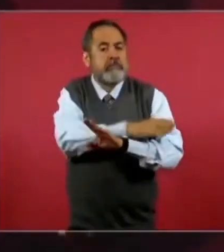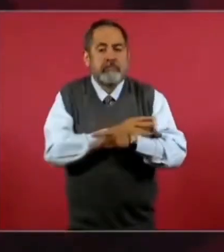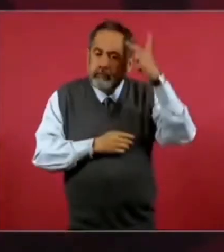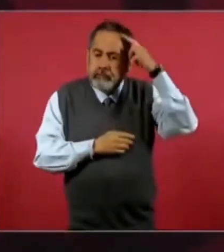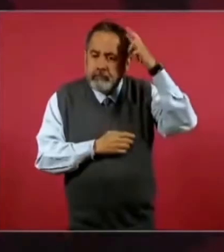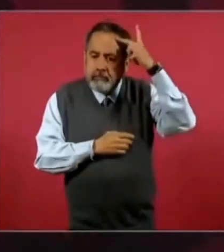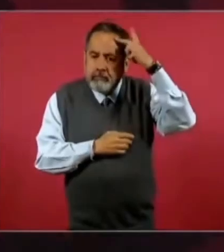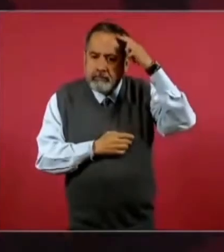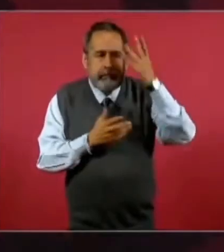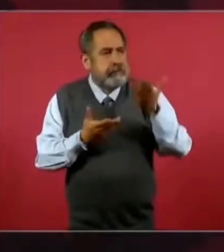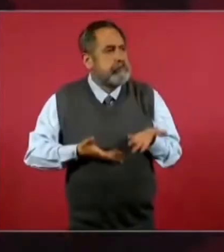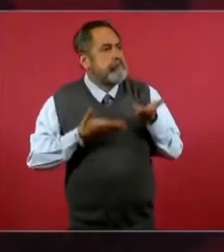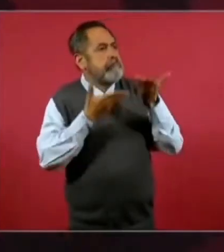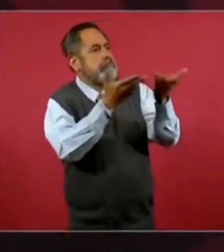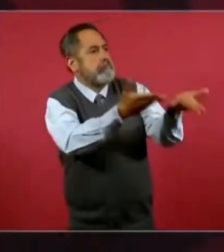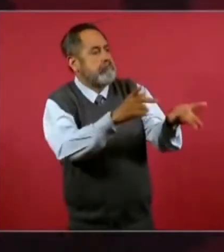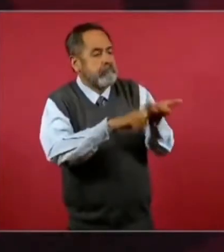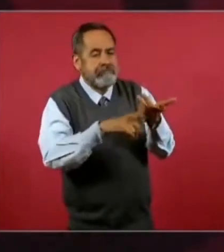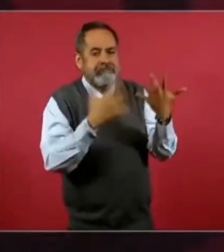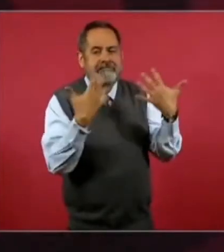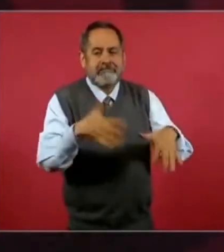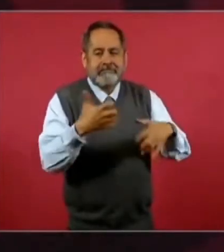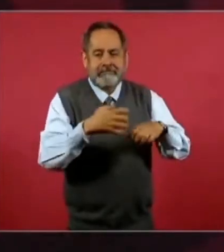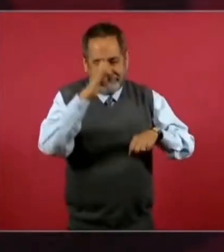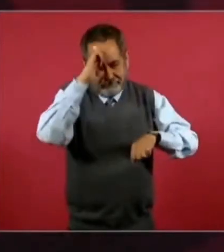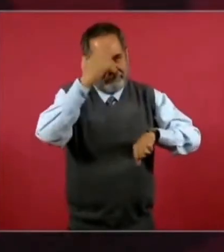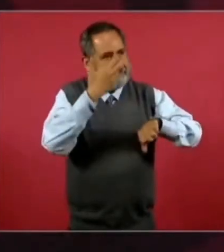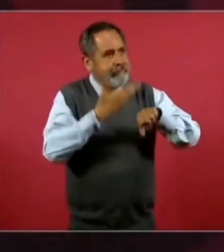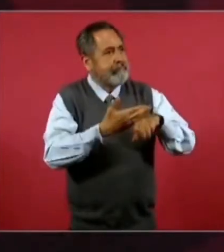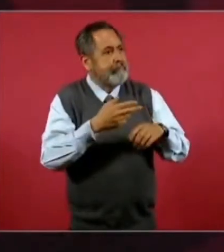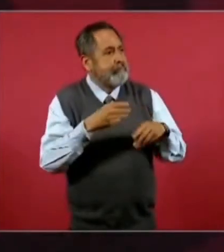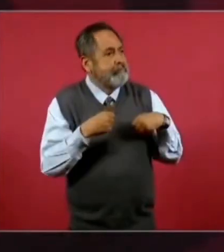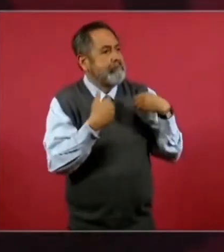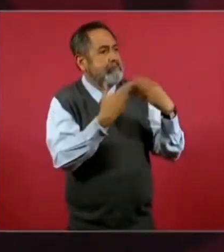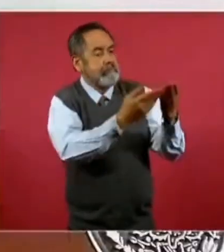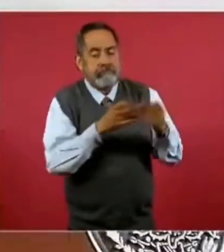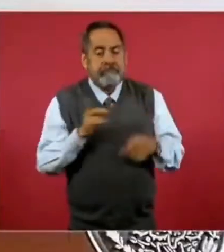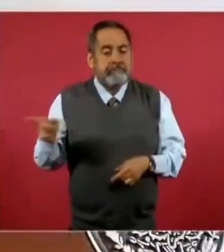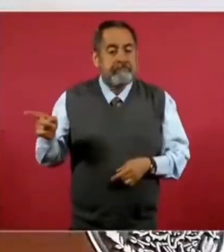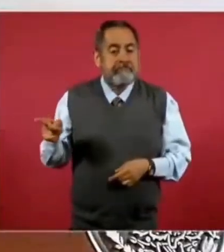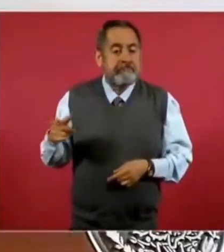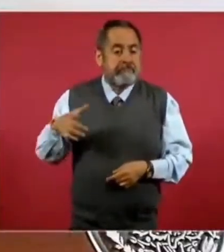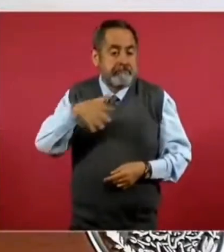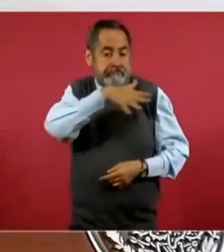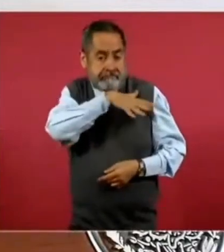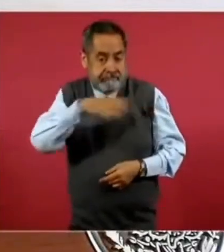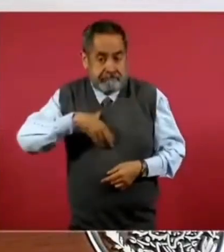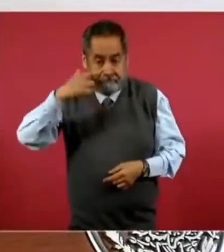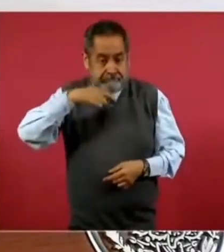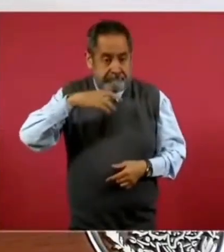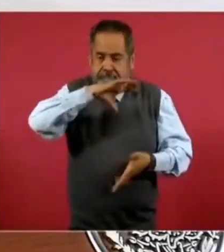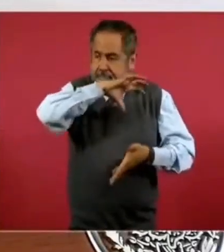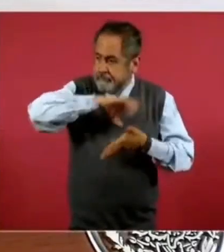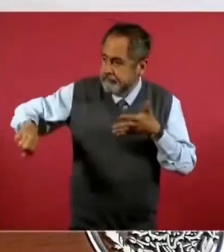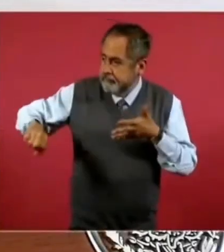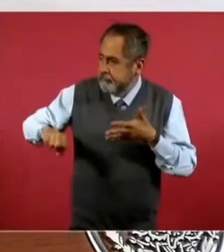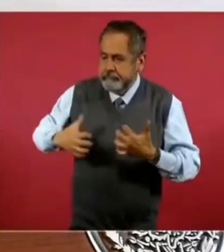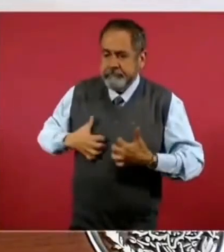entregado a compañías petroleras extranjeras. Y últimamente